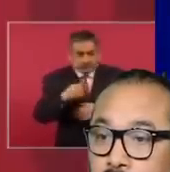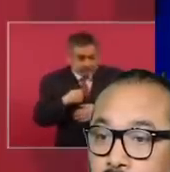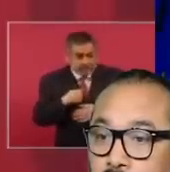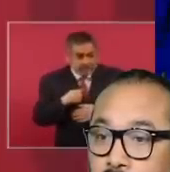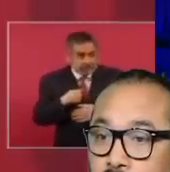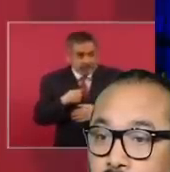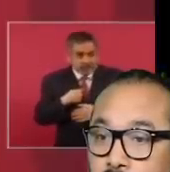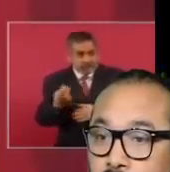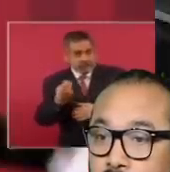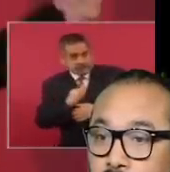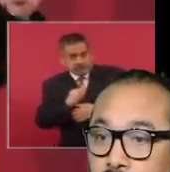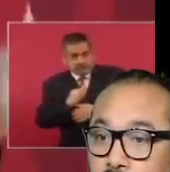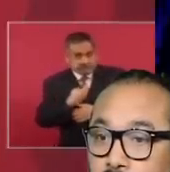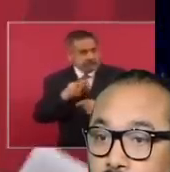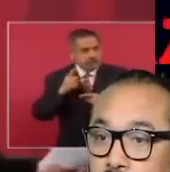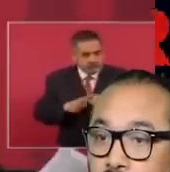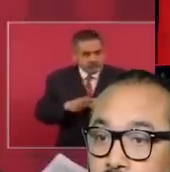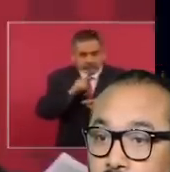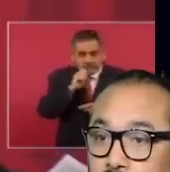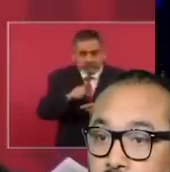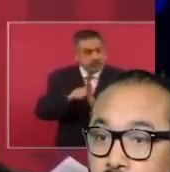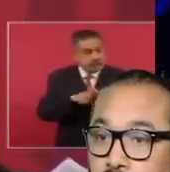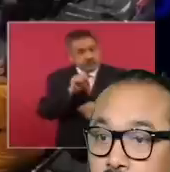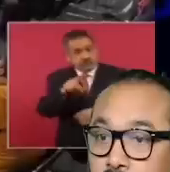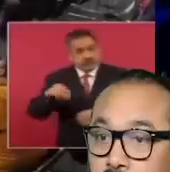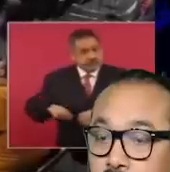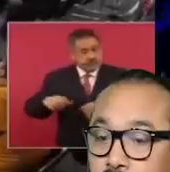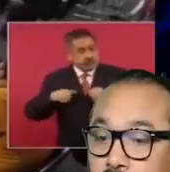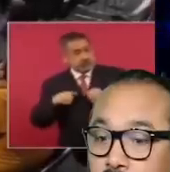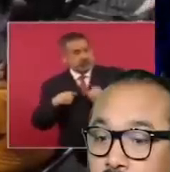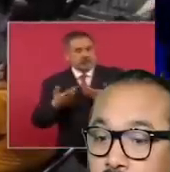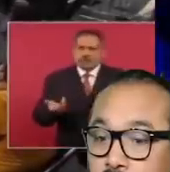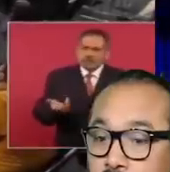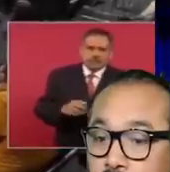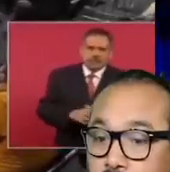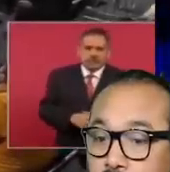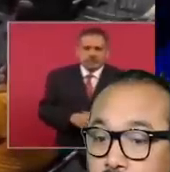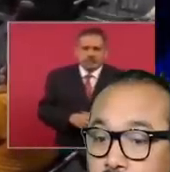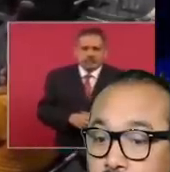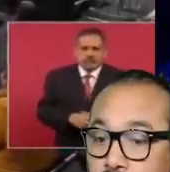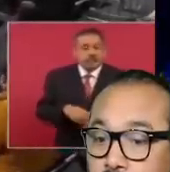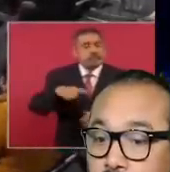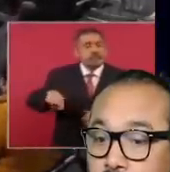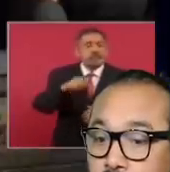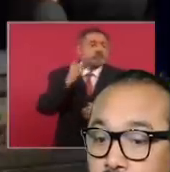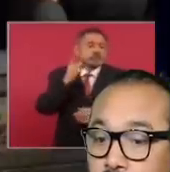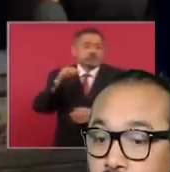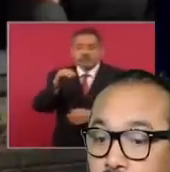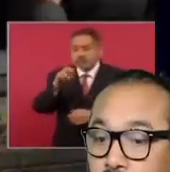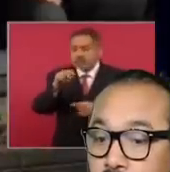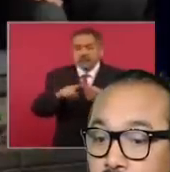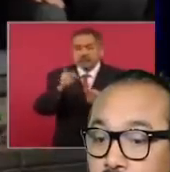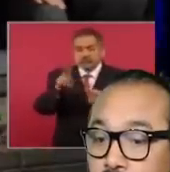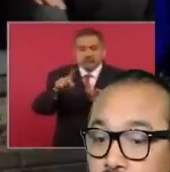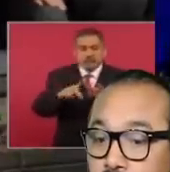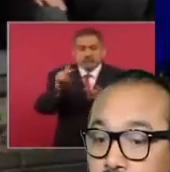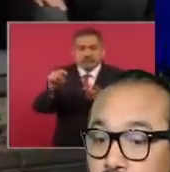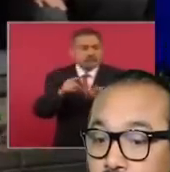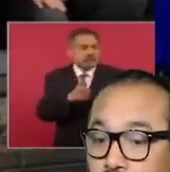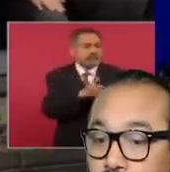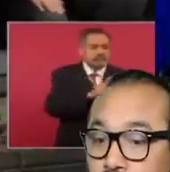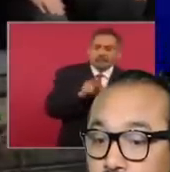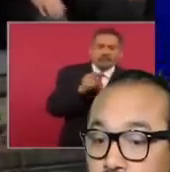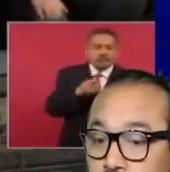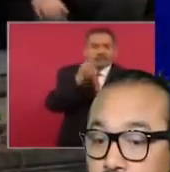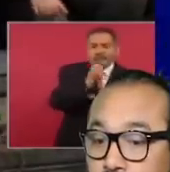eso Ahora resulta que también vamos a hacer nosotros culpable y la probaron los diputados de morena y del partido verde del trabajo no fue la oposición